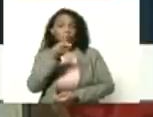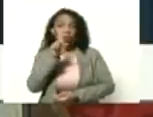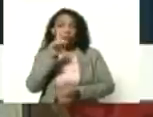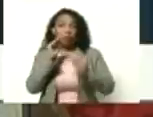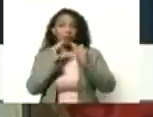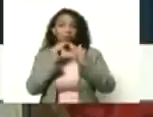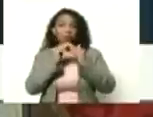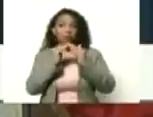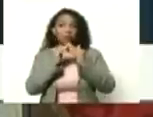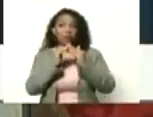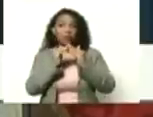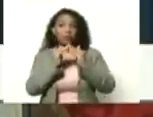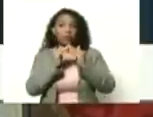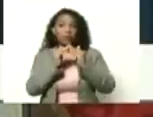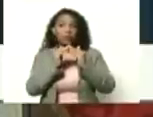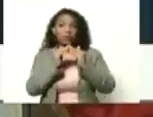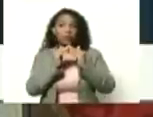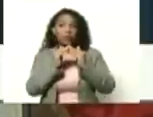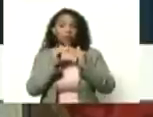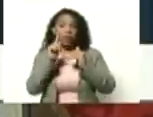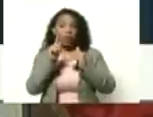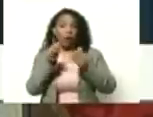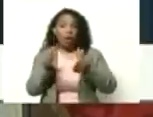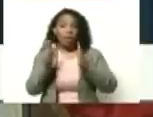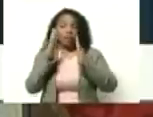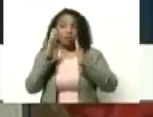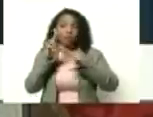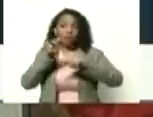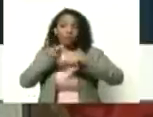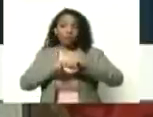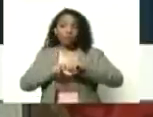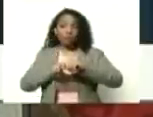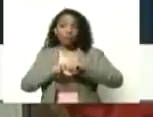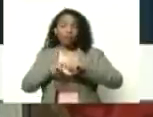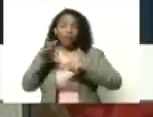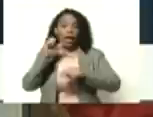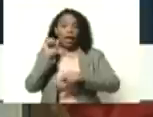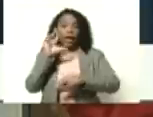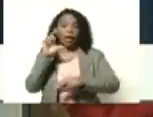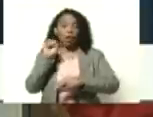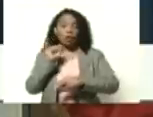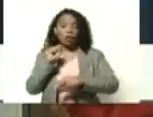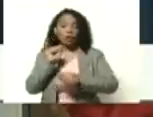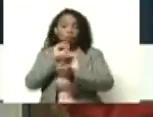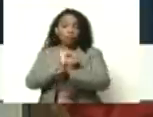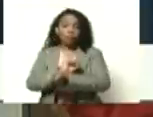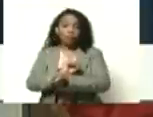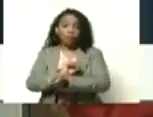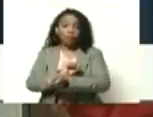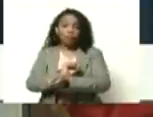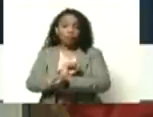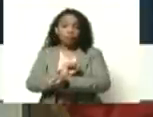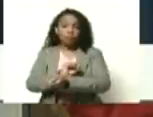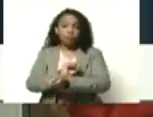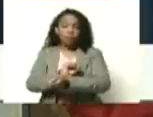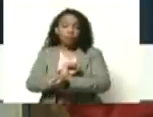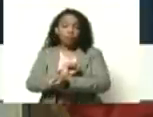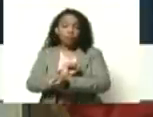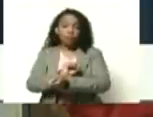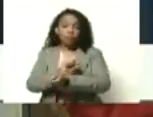casas en un bloque sentado carlos lanz maniatado y